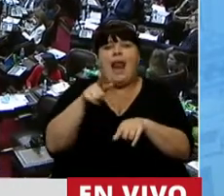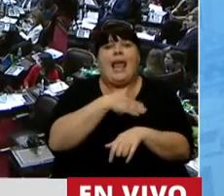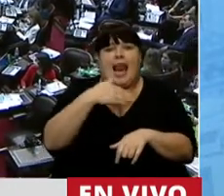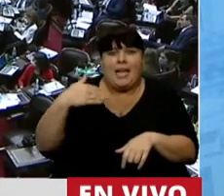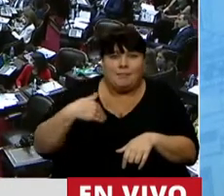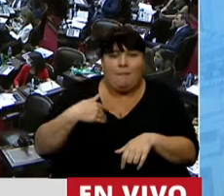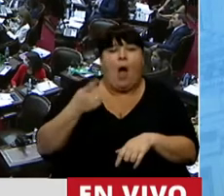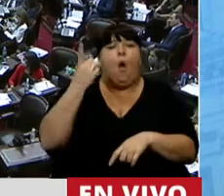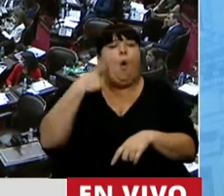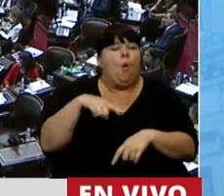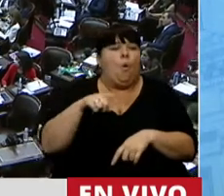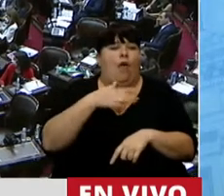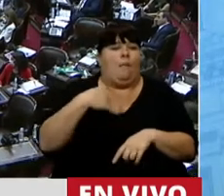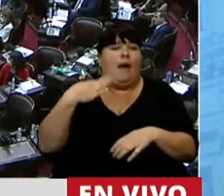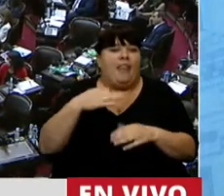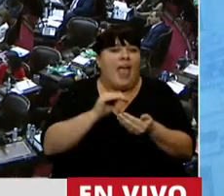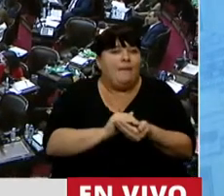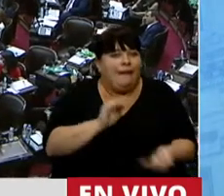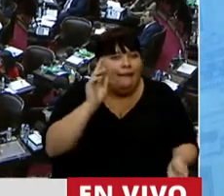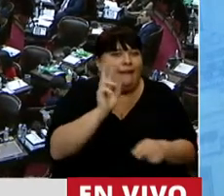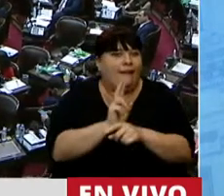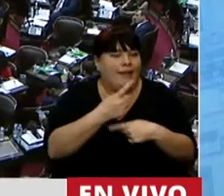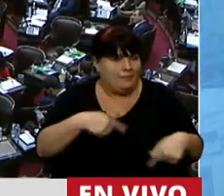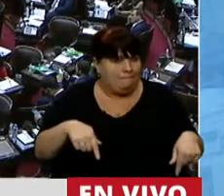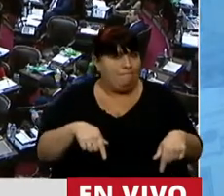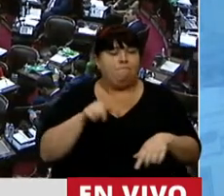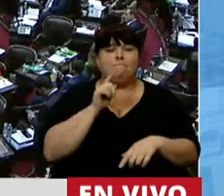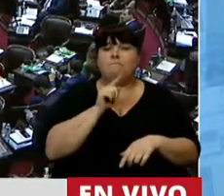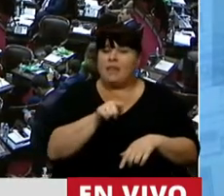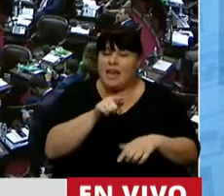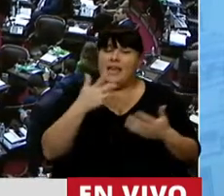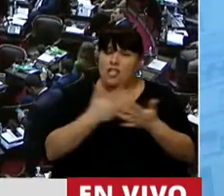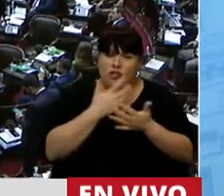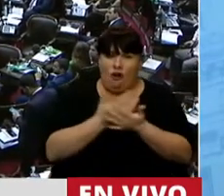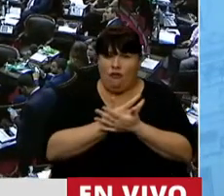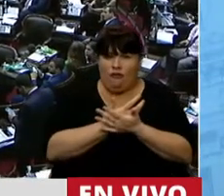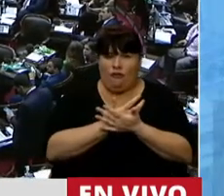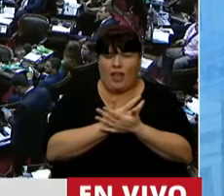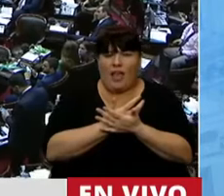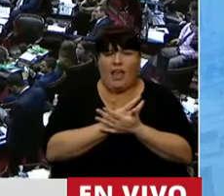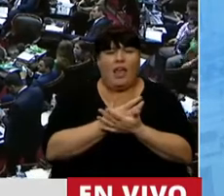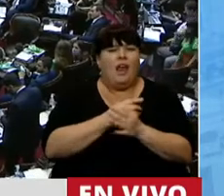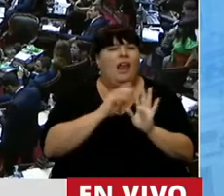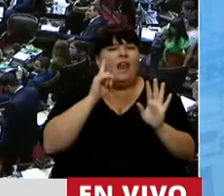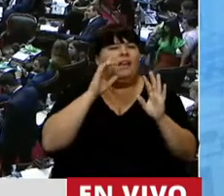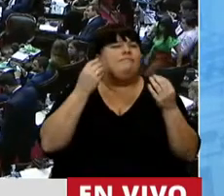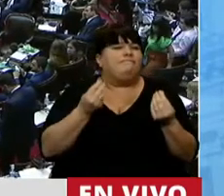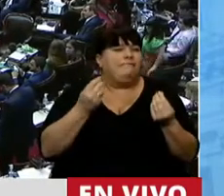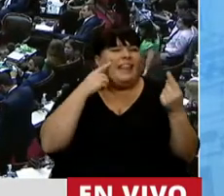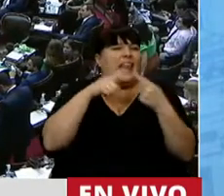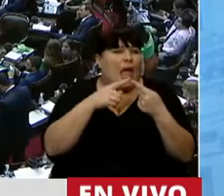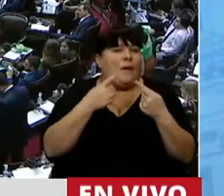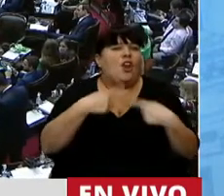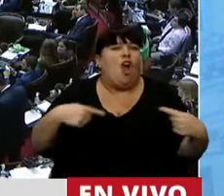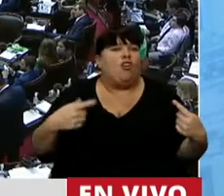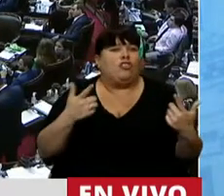mamás a la hora de las crianzas. Y ese sufrimiento no tiene nada más que ver con